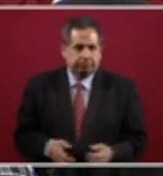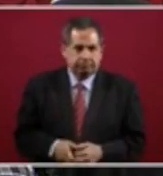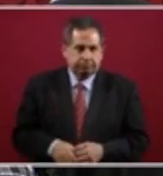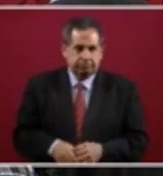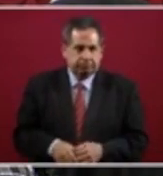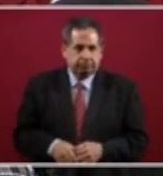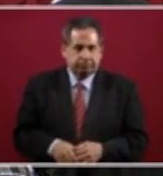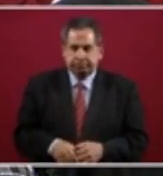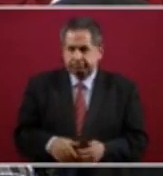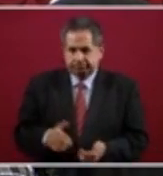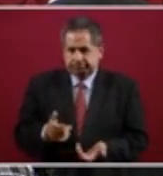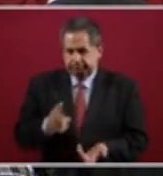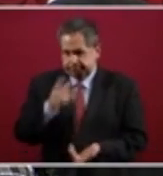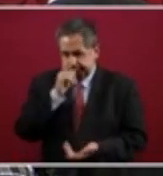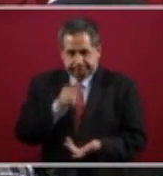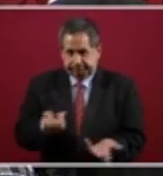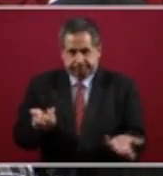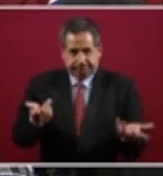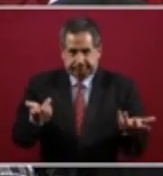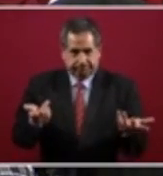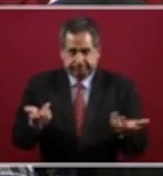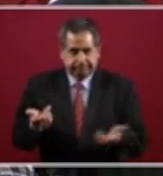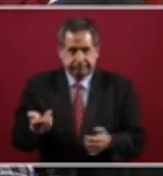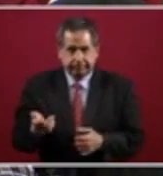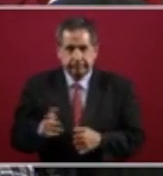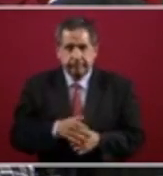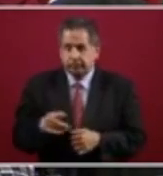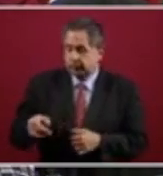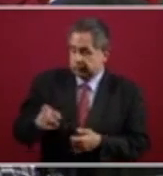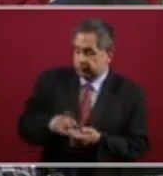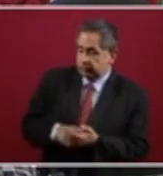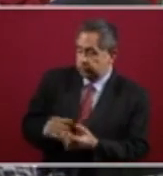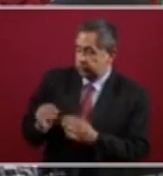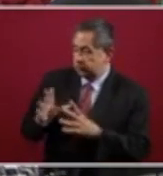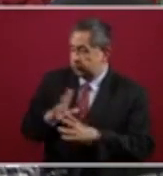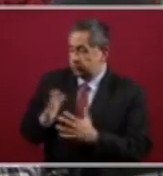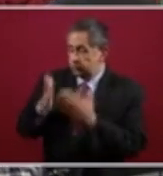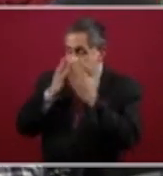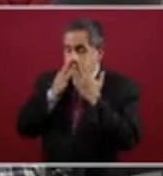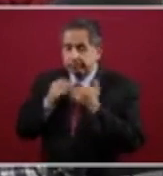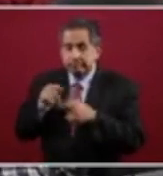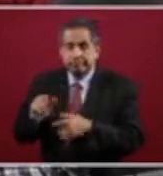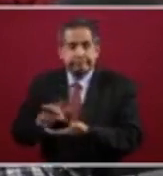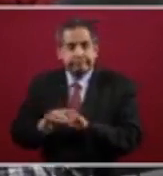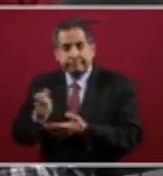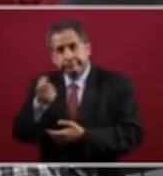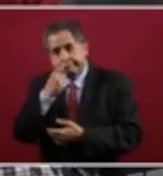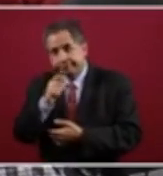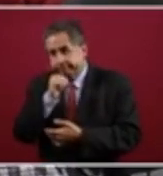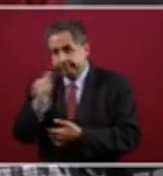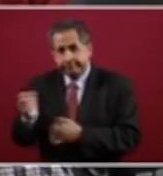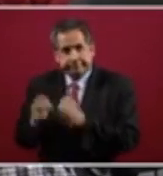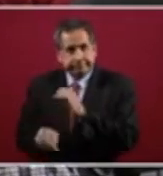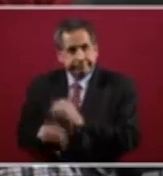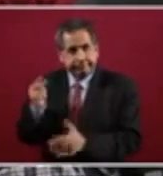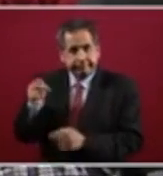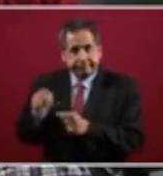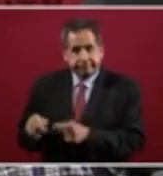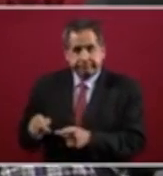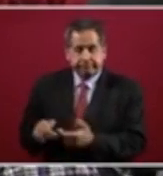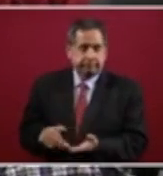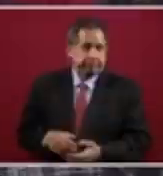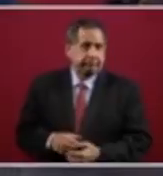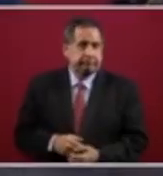¿Qué es lo que sucede? Por no tener el medicamento.